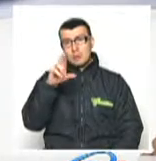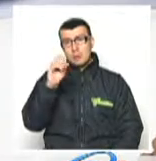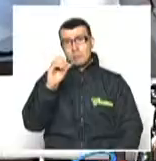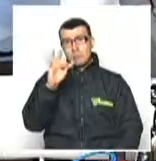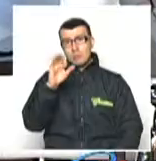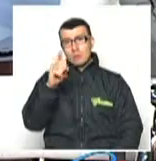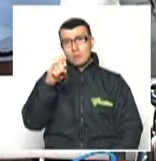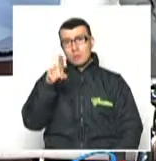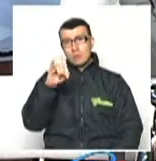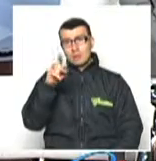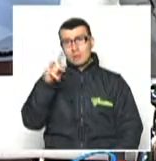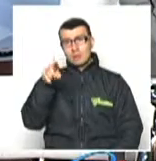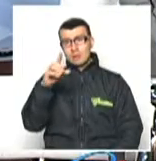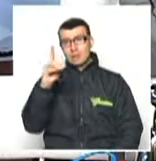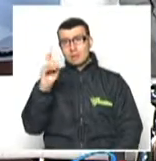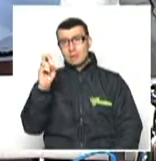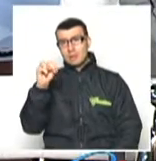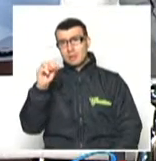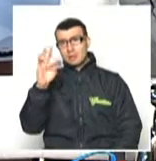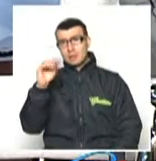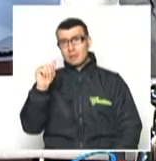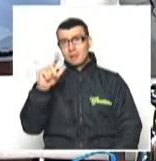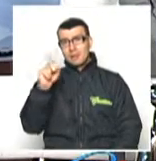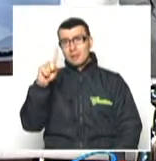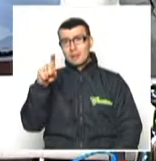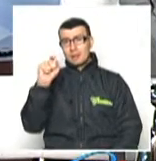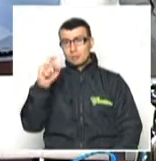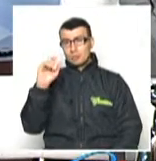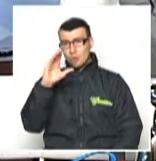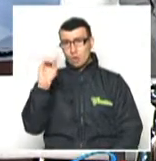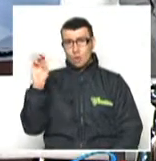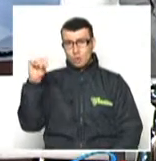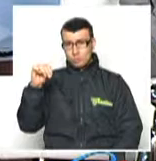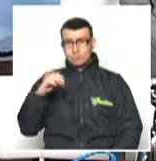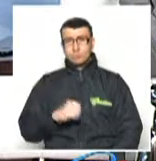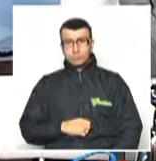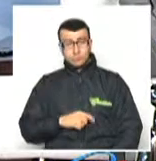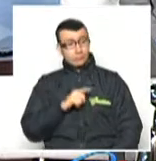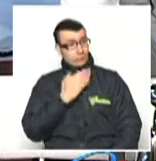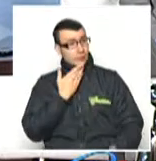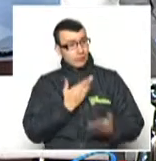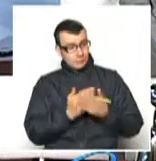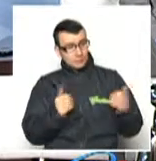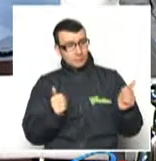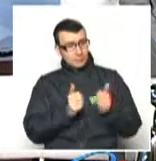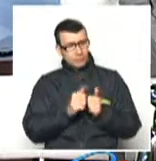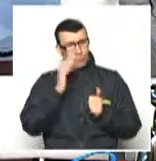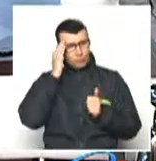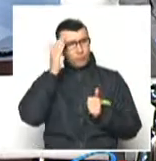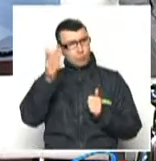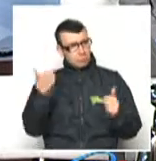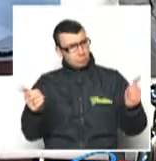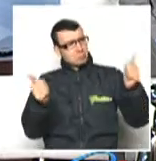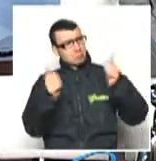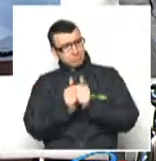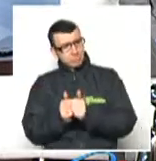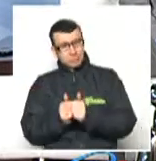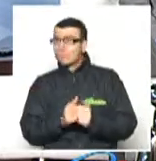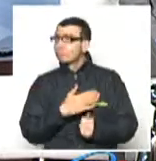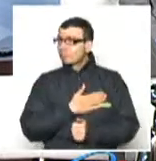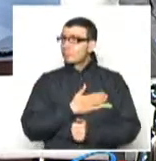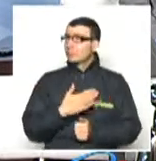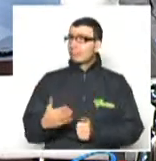www.nomasprótesis.com. Nomasprótesisdentales.com. Doctor Santiago, muchas gracias. Un placer, doctor. Lo esperamos nuevamente en este espacio. Por acá estaremos.